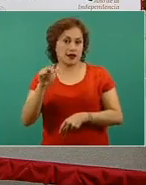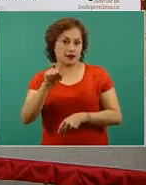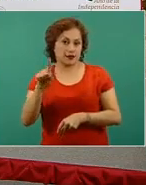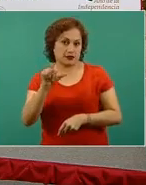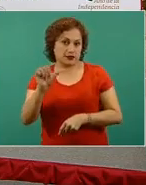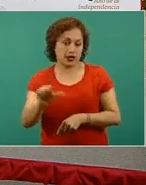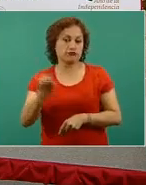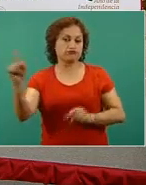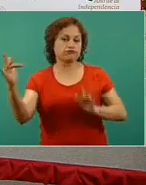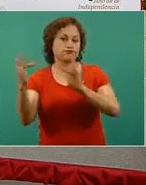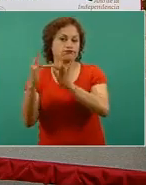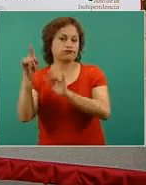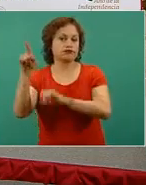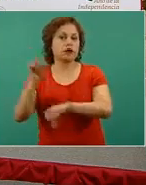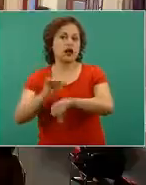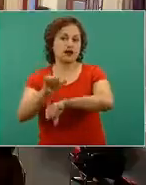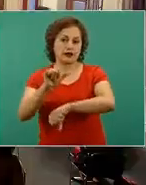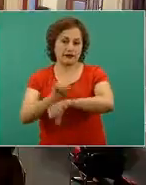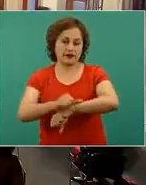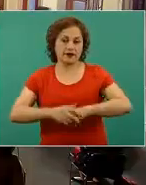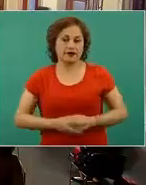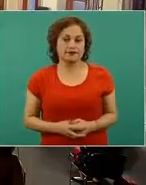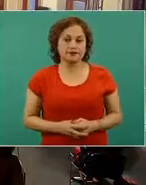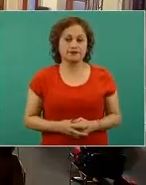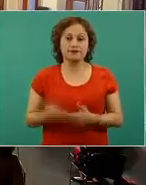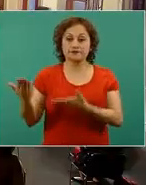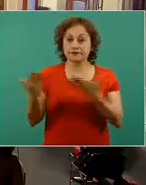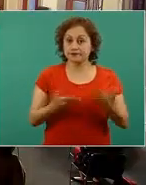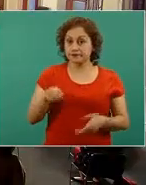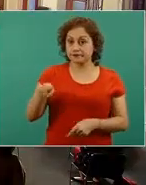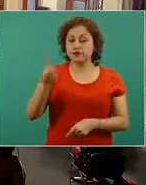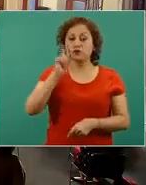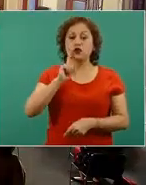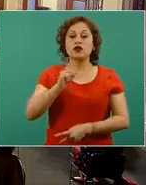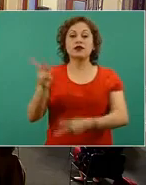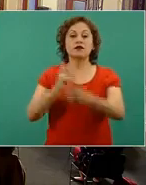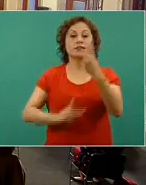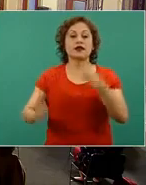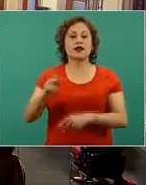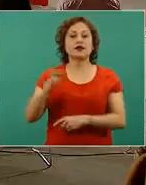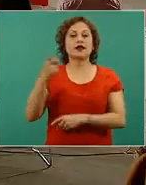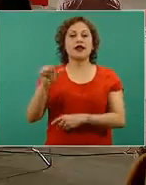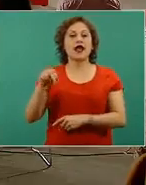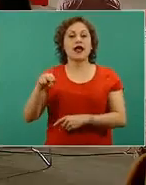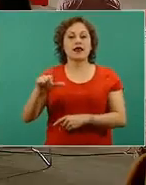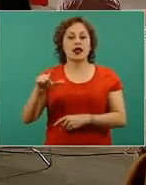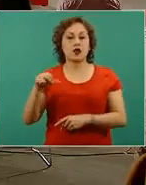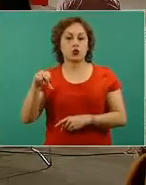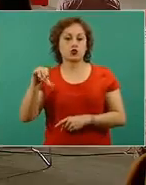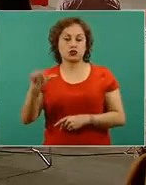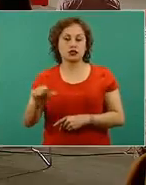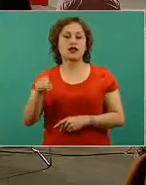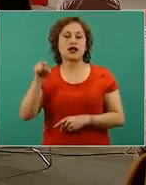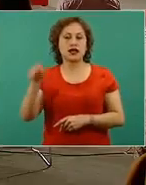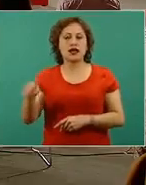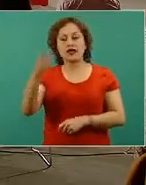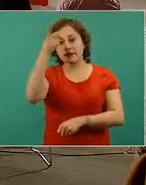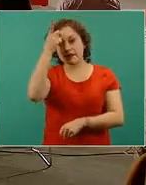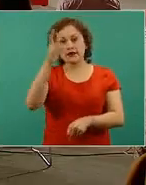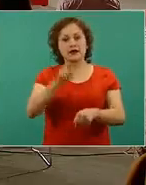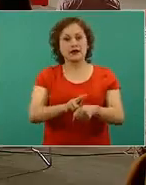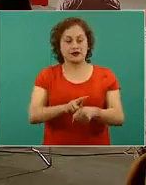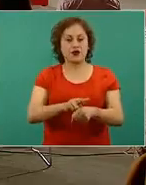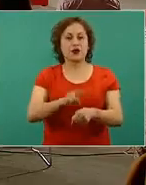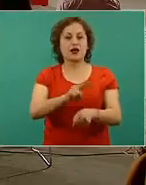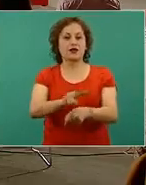en Argentina. Entonces, hoy está aquí con nosotros Ana Lucía de la Garza Barroso, quien es la directora de Investigación Operativa Epidemiológica